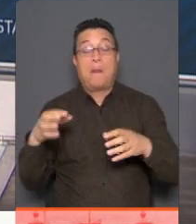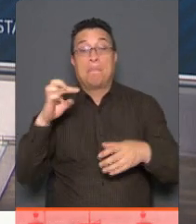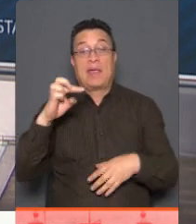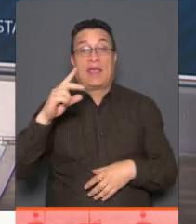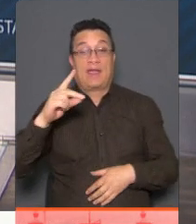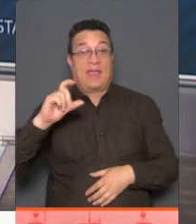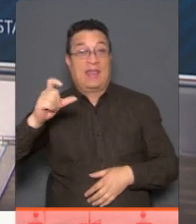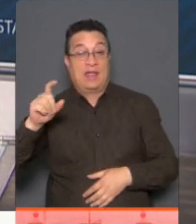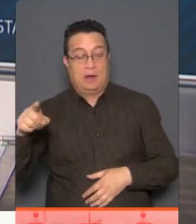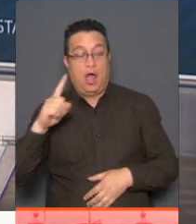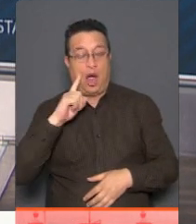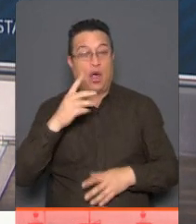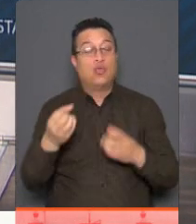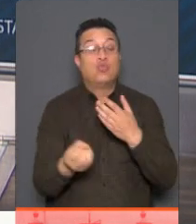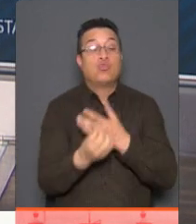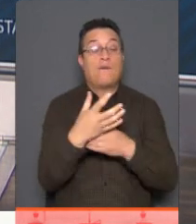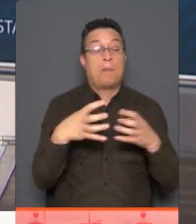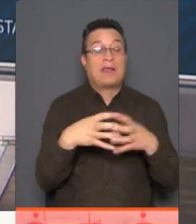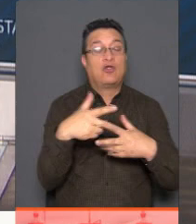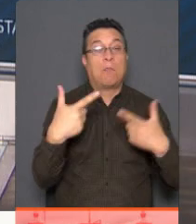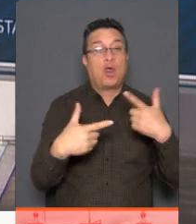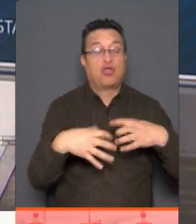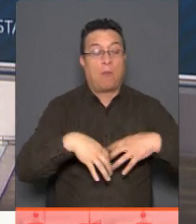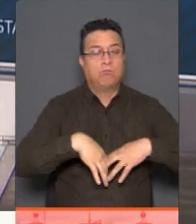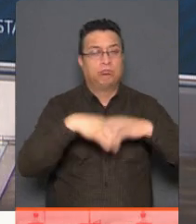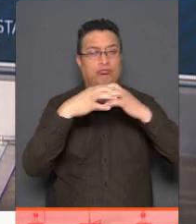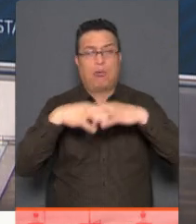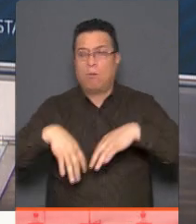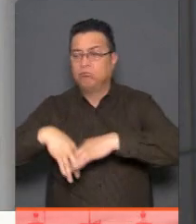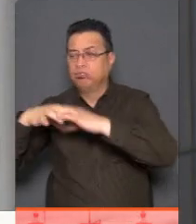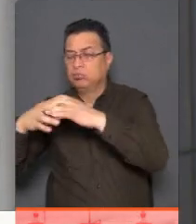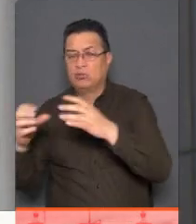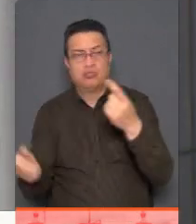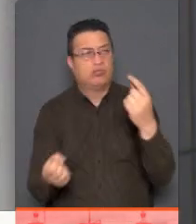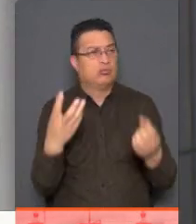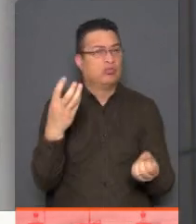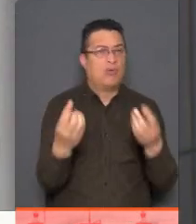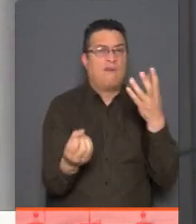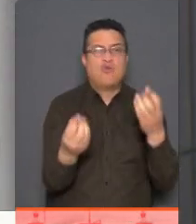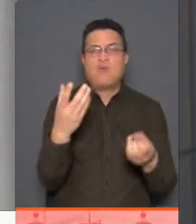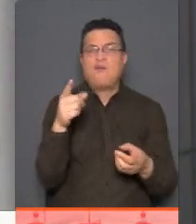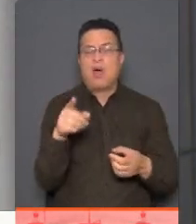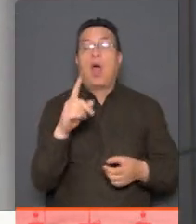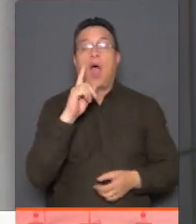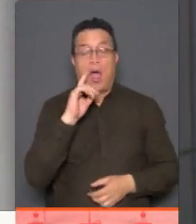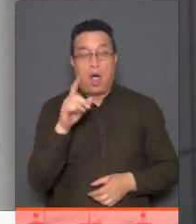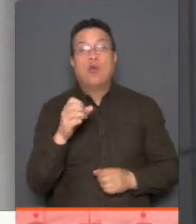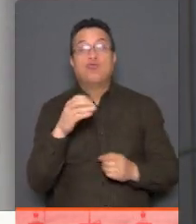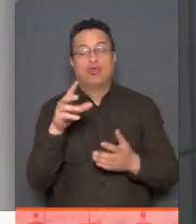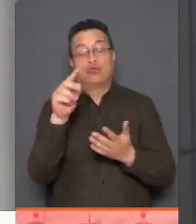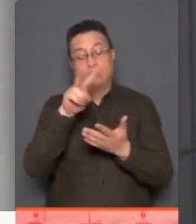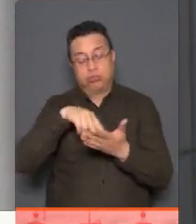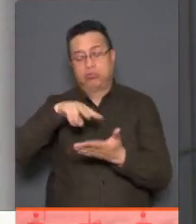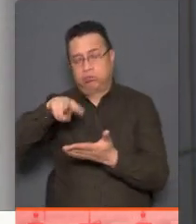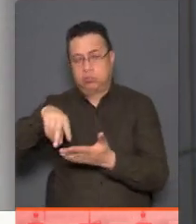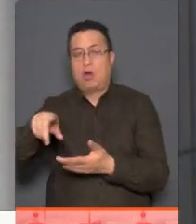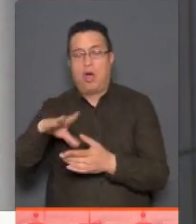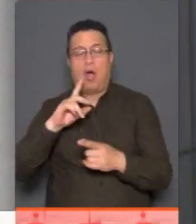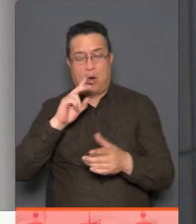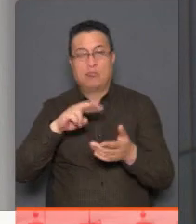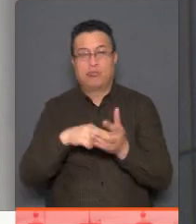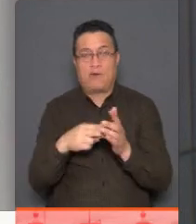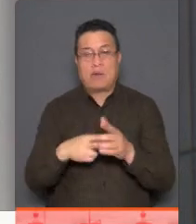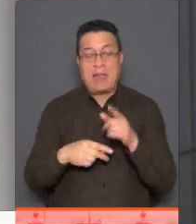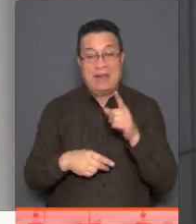que se están armando nuevos partidos y en el fondo lo que se decía hoy día, hay muchas columnas que aparecieron hoy día con respecto a esta crisis, en el